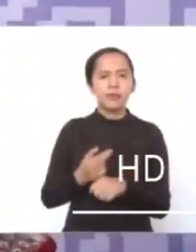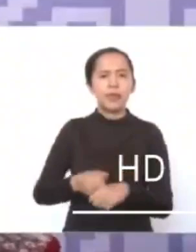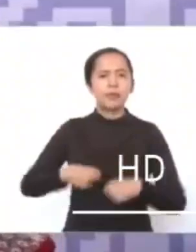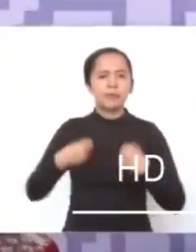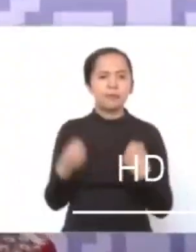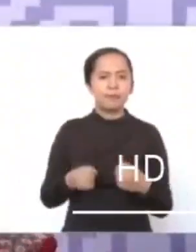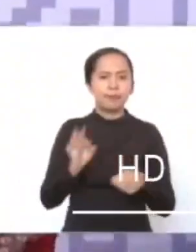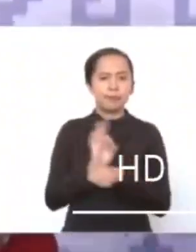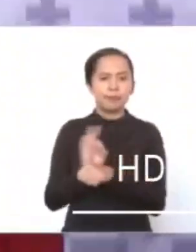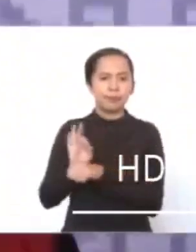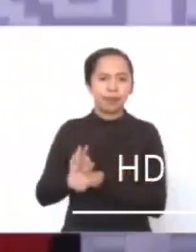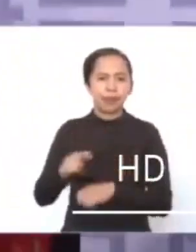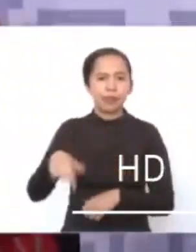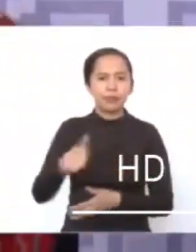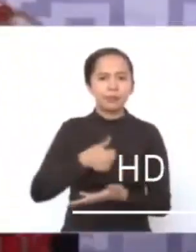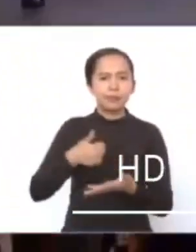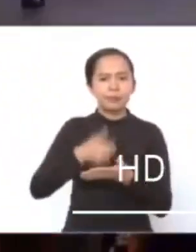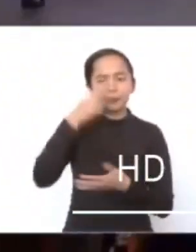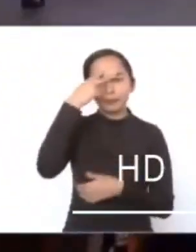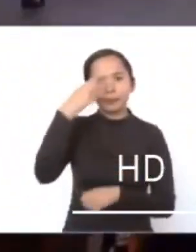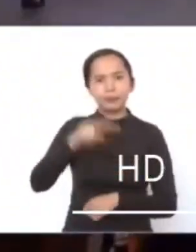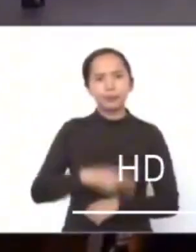Seguridad Ciudadana de la Ciudad de México.